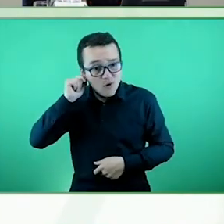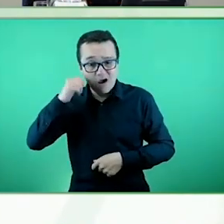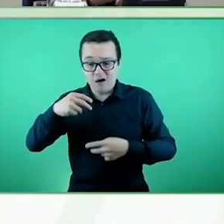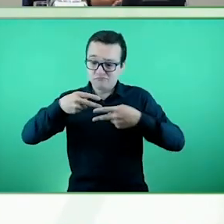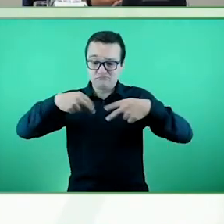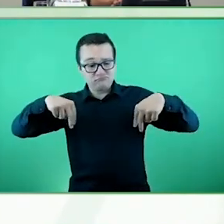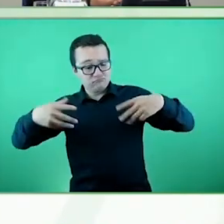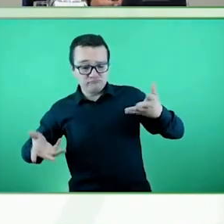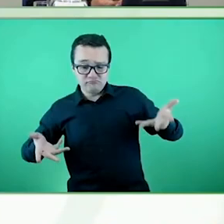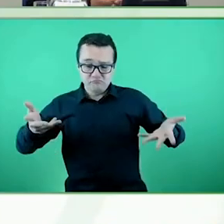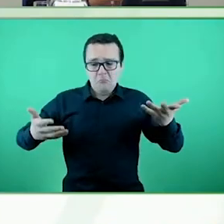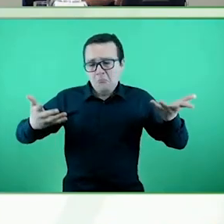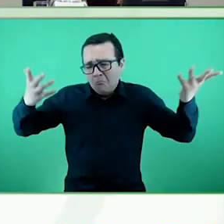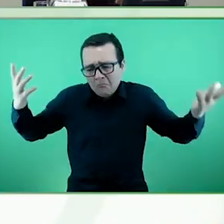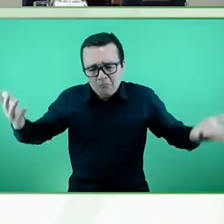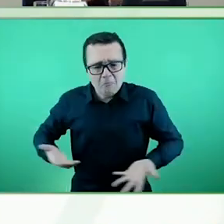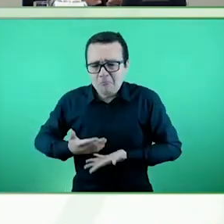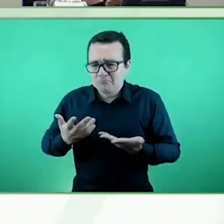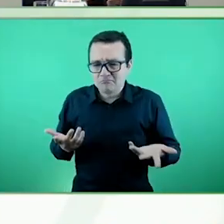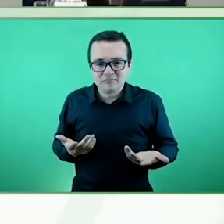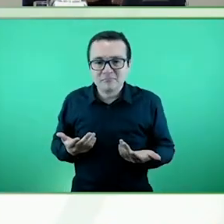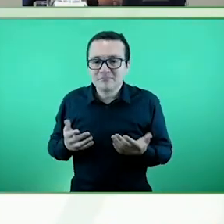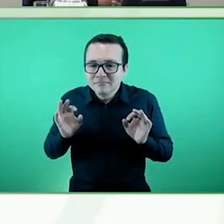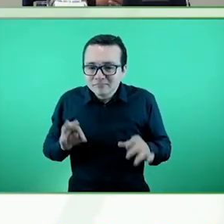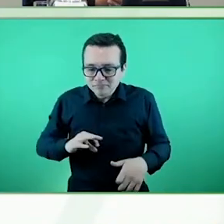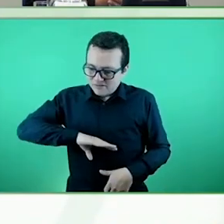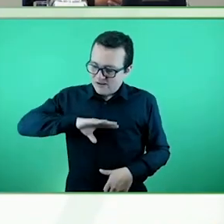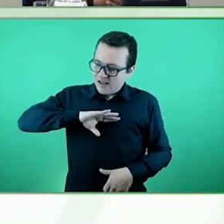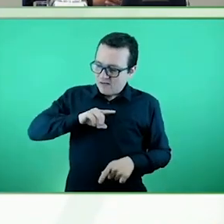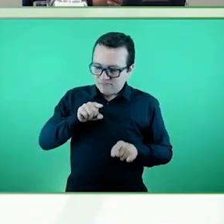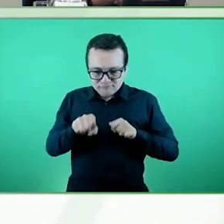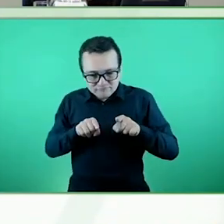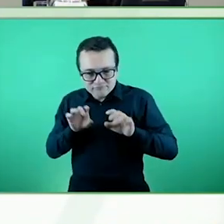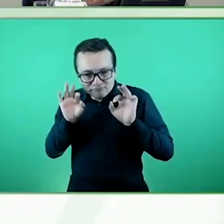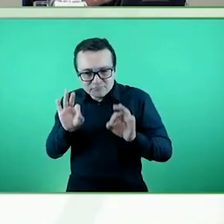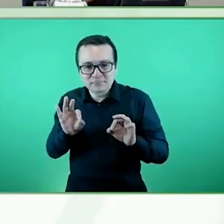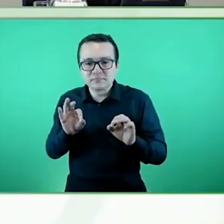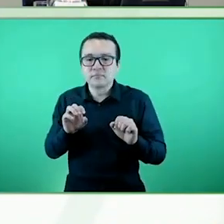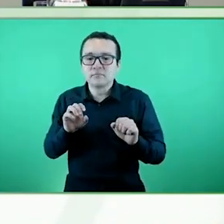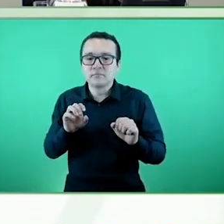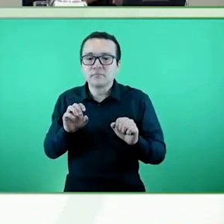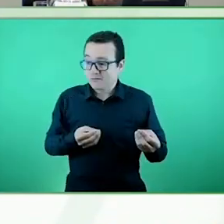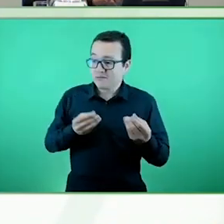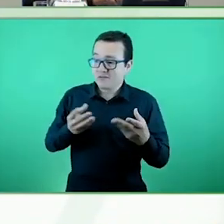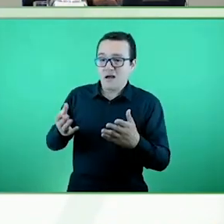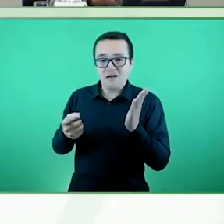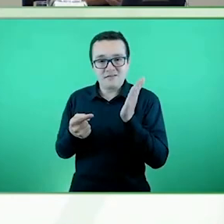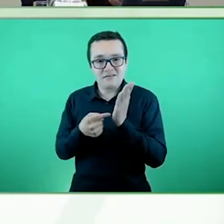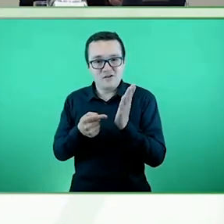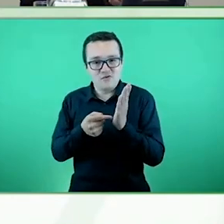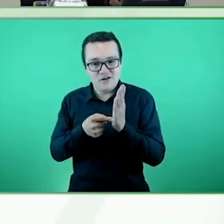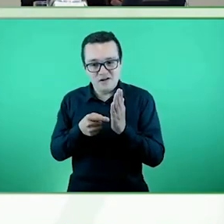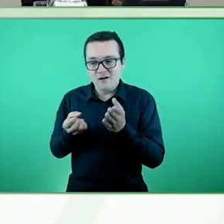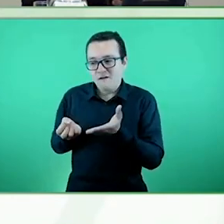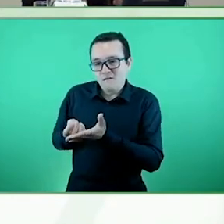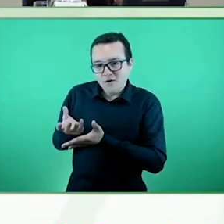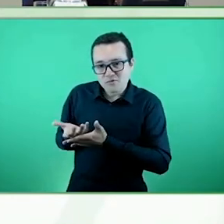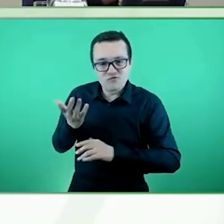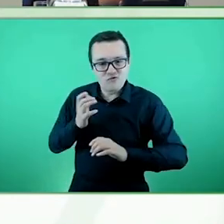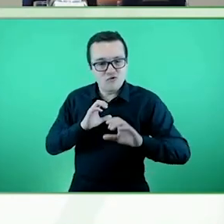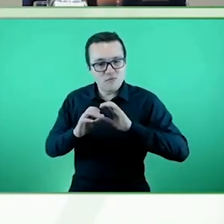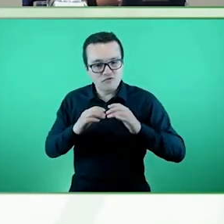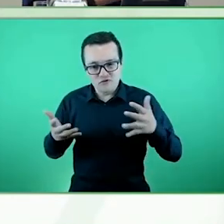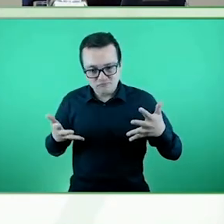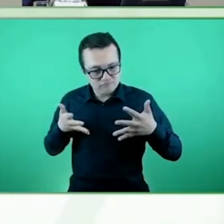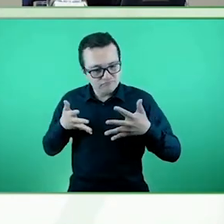comunicación, sean verdaderamente asequibles, que se elimine o se baje, se disminuya esta barrera, que